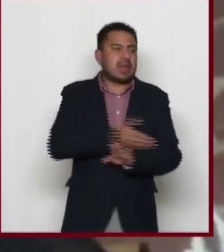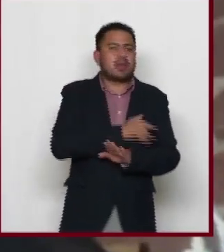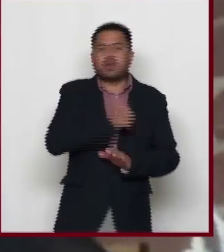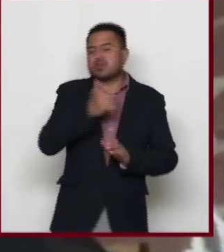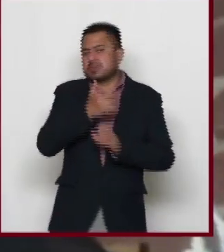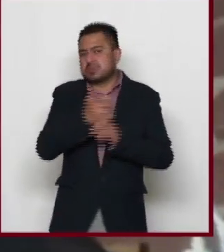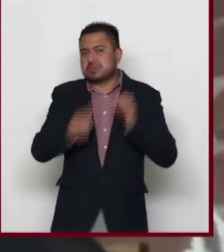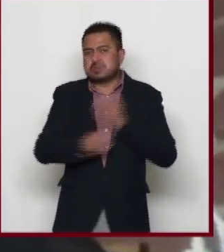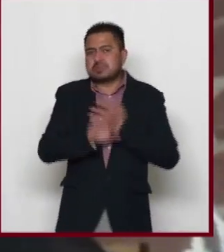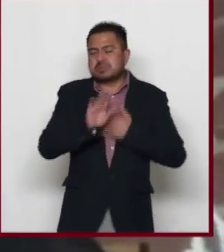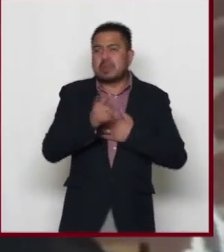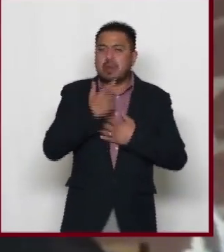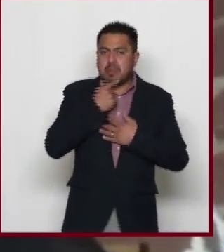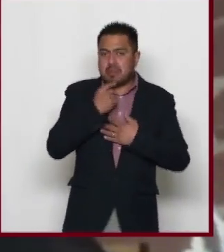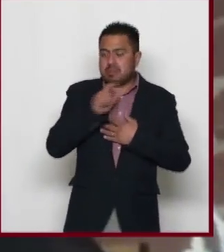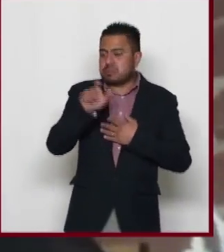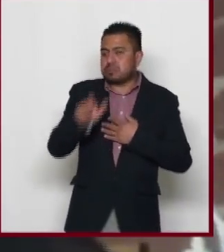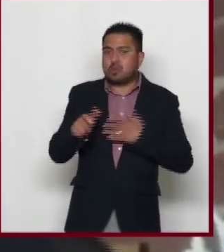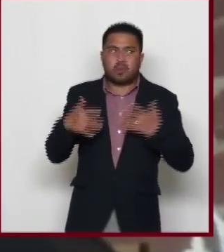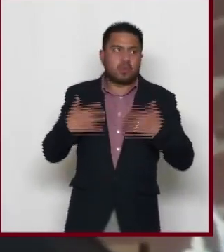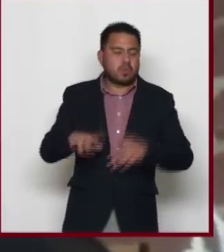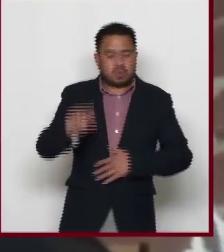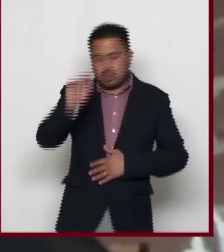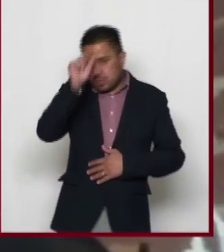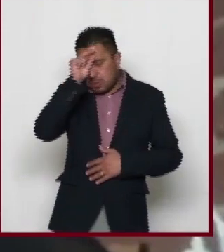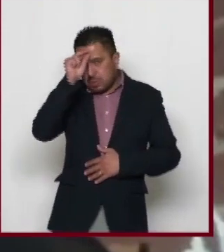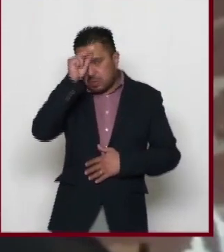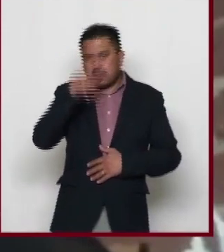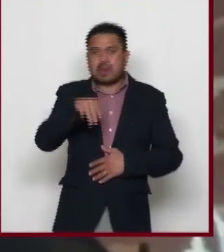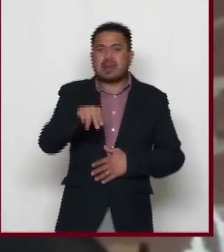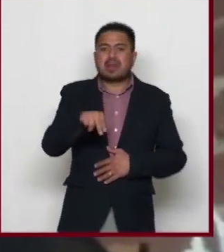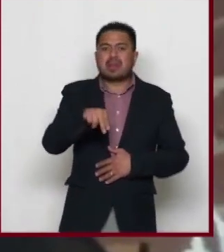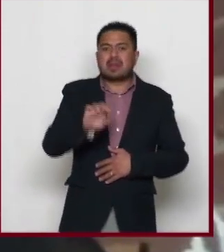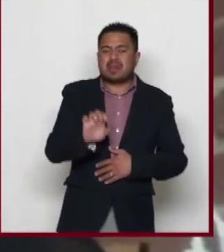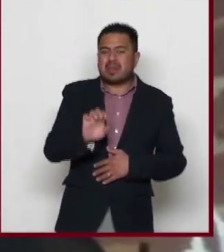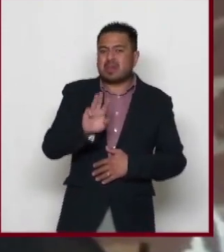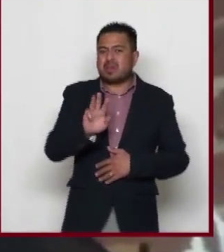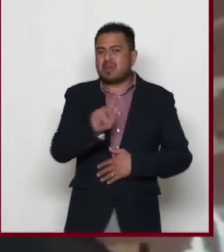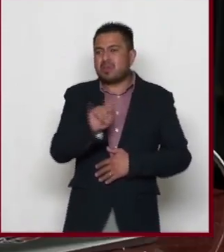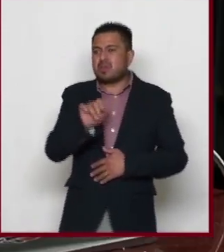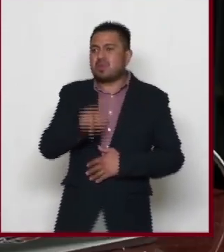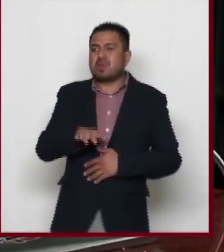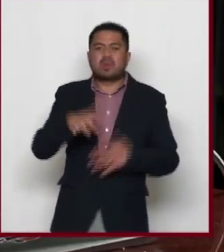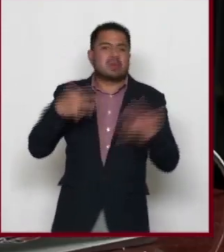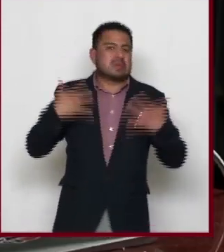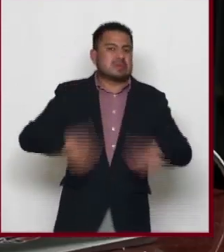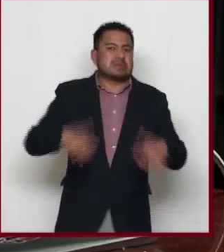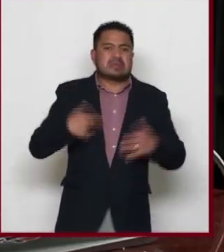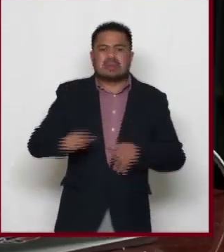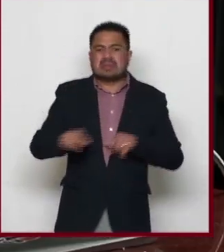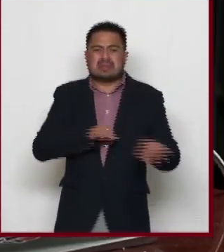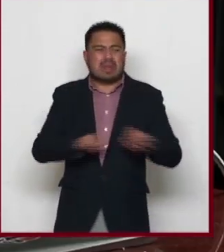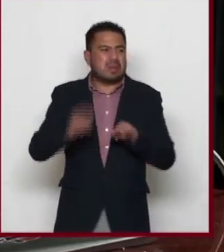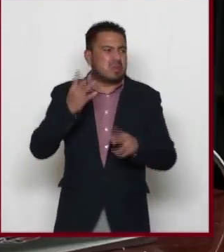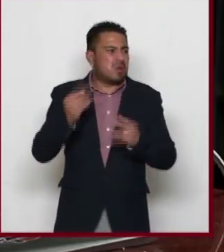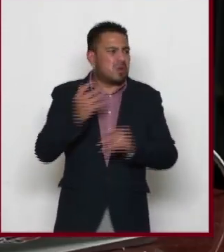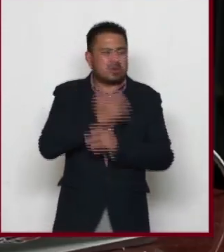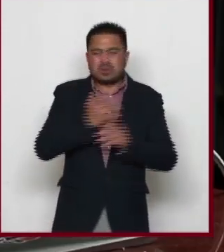se dio cuenta de esto Galileo desde antes y de otras cosas. Era un tipo muy listo, pues. Y Newton,